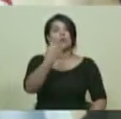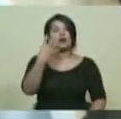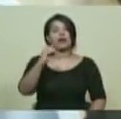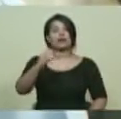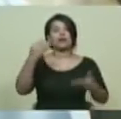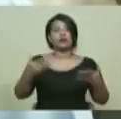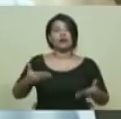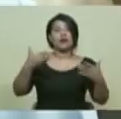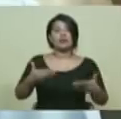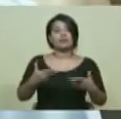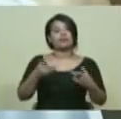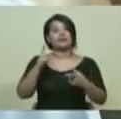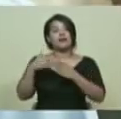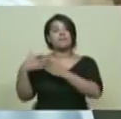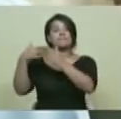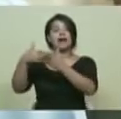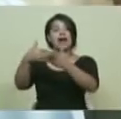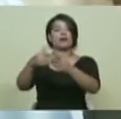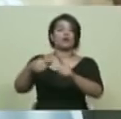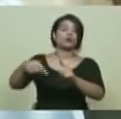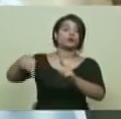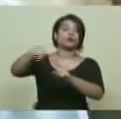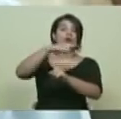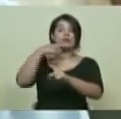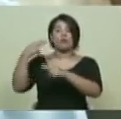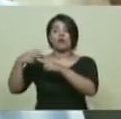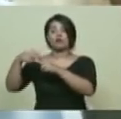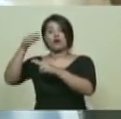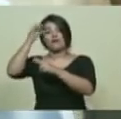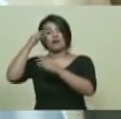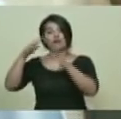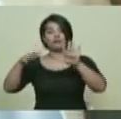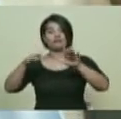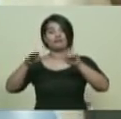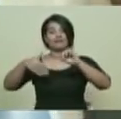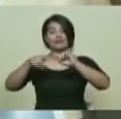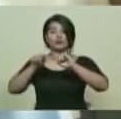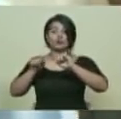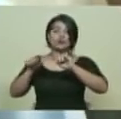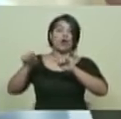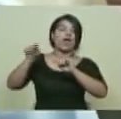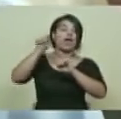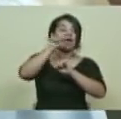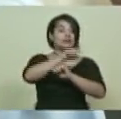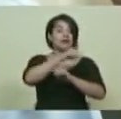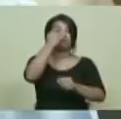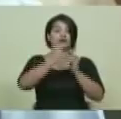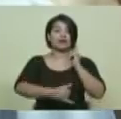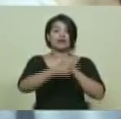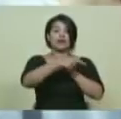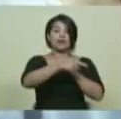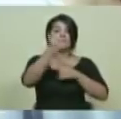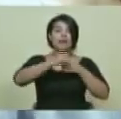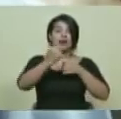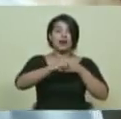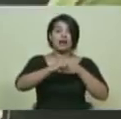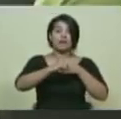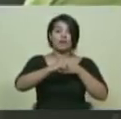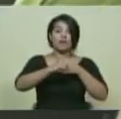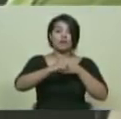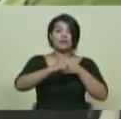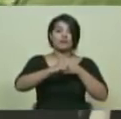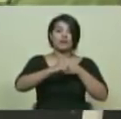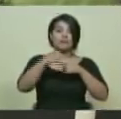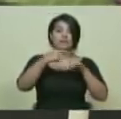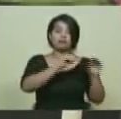toneladas cada uno. Y zarpar desde Puerto Cabello para atracar aquí en los muelles de Maracaibo y